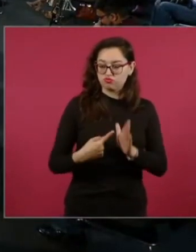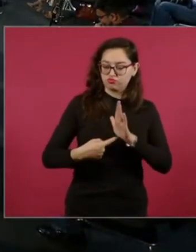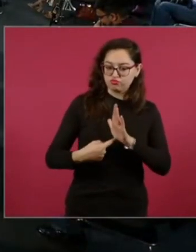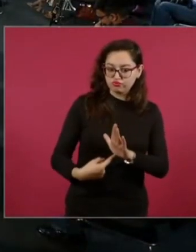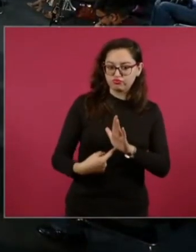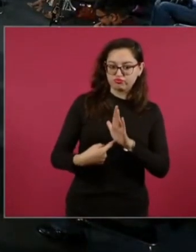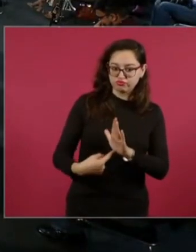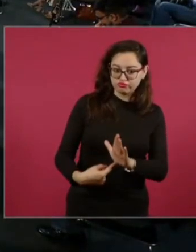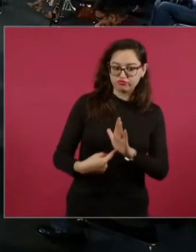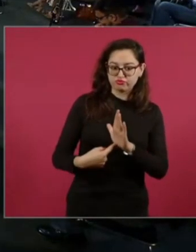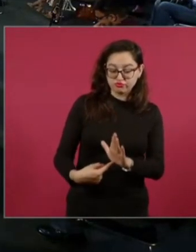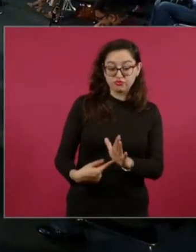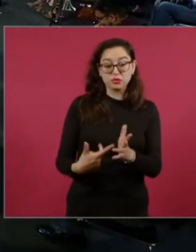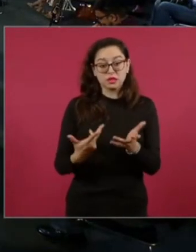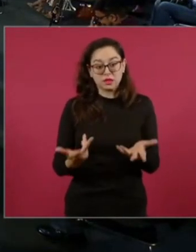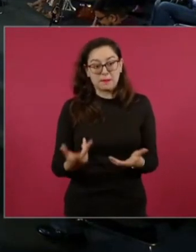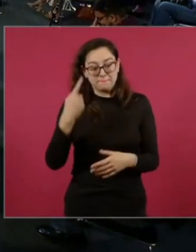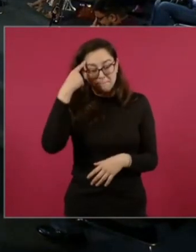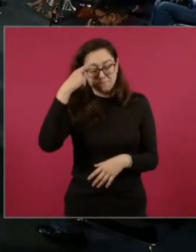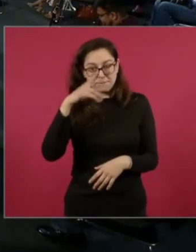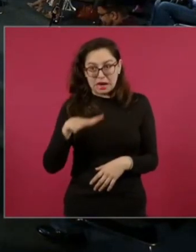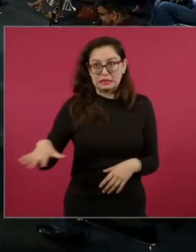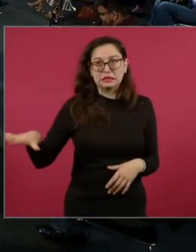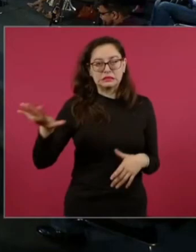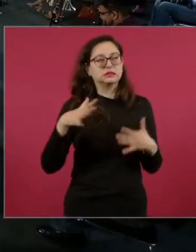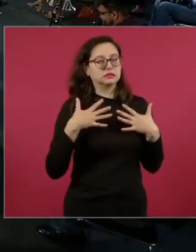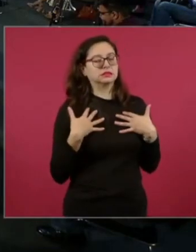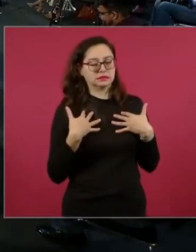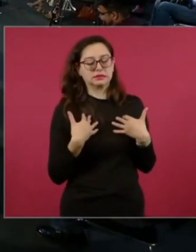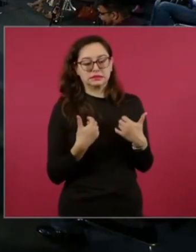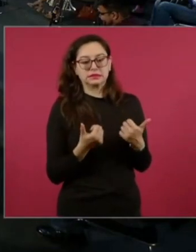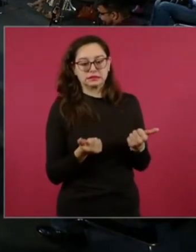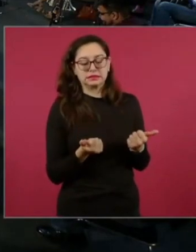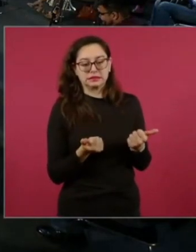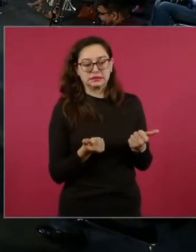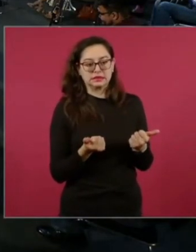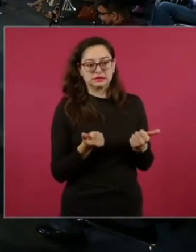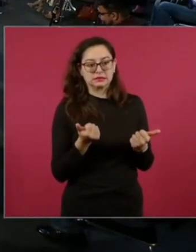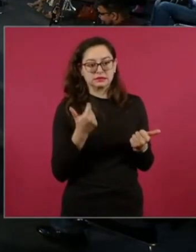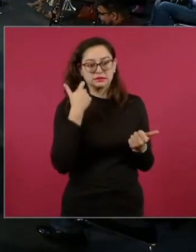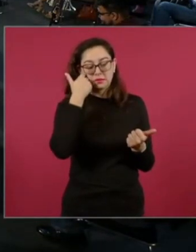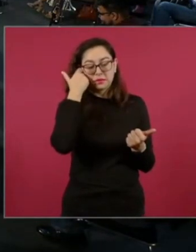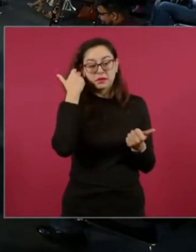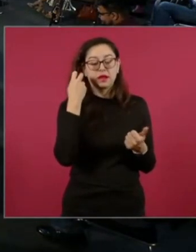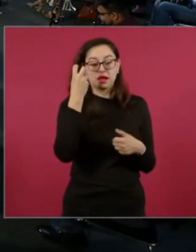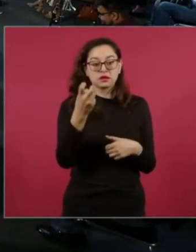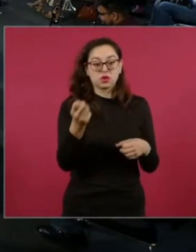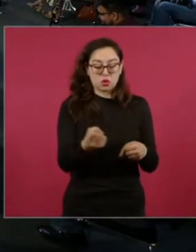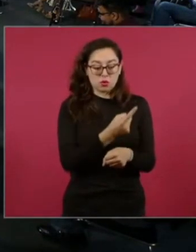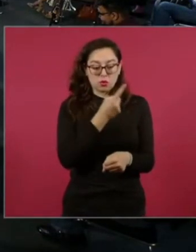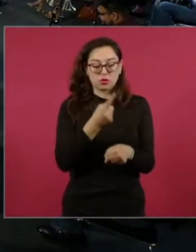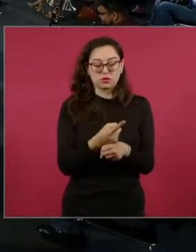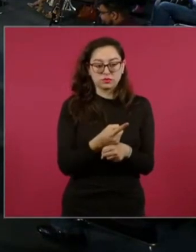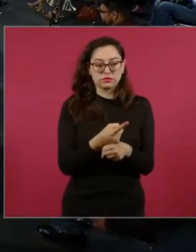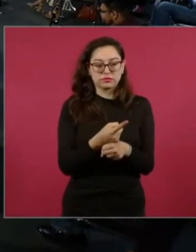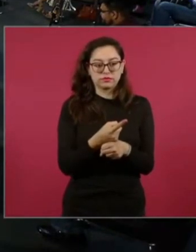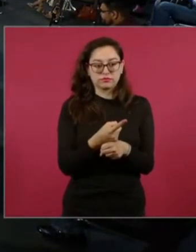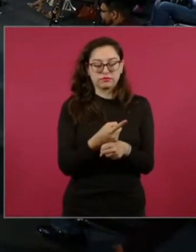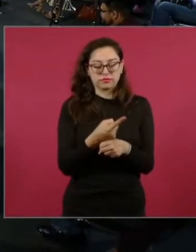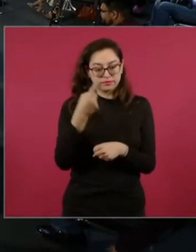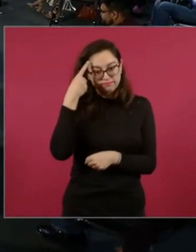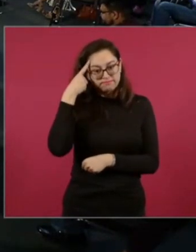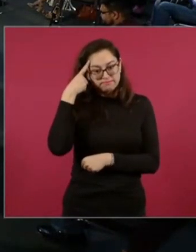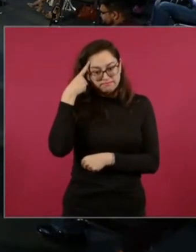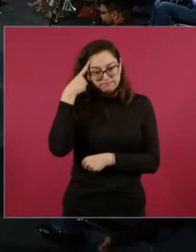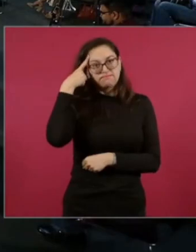sufra. Se oye exagerado, amigos y amigas, pero es la verdad. Vamos a ir a esta conferencia donde la señorita